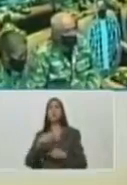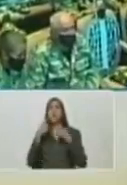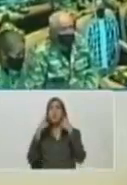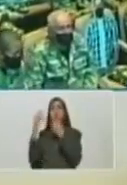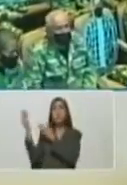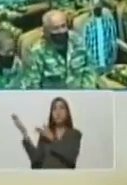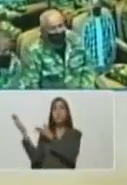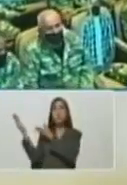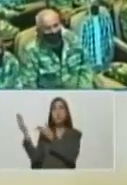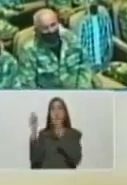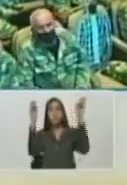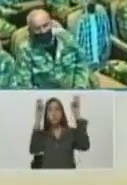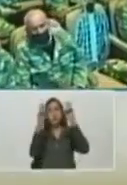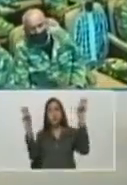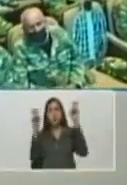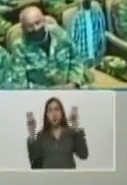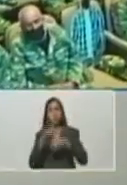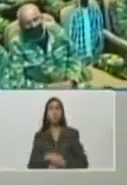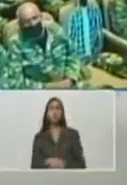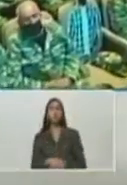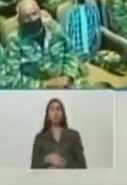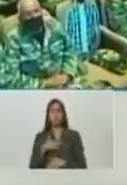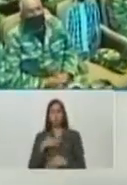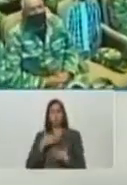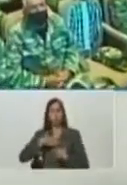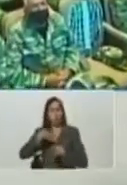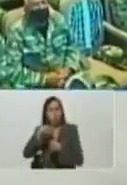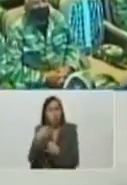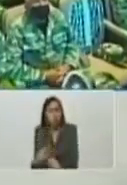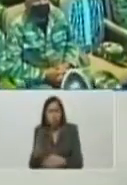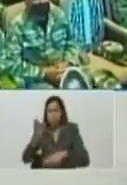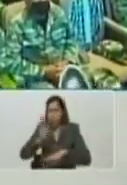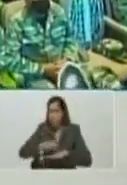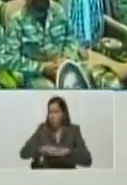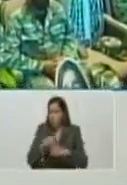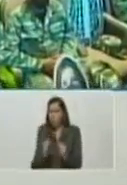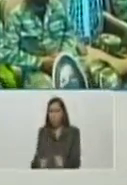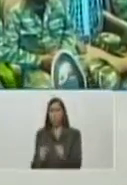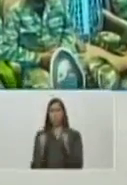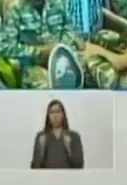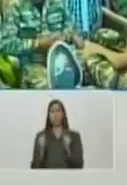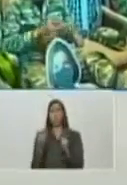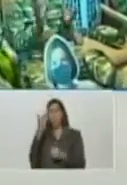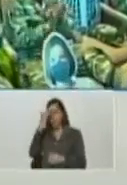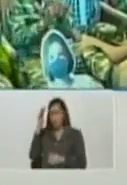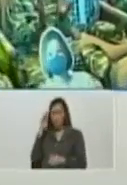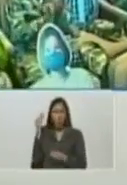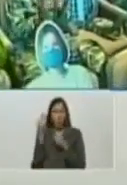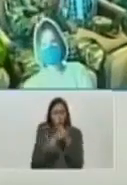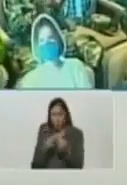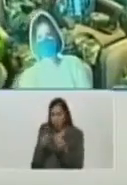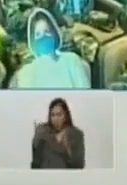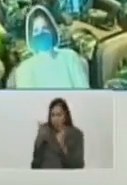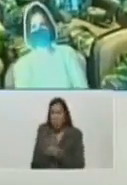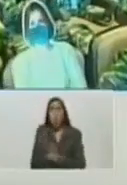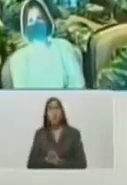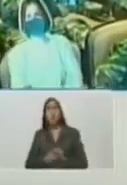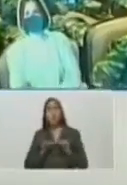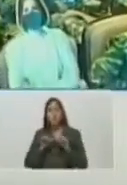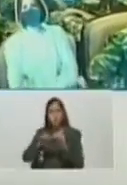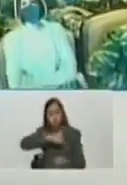me siento muy expresado con este título. Dura y terca perseverancia revolucionaria, Ali.